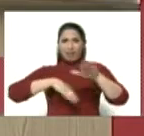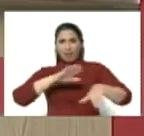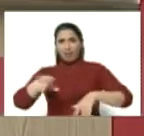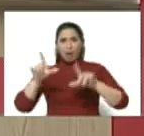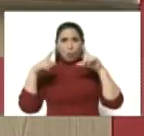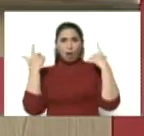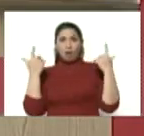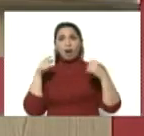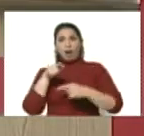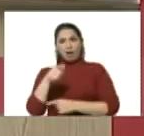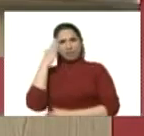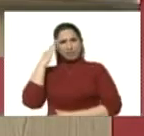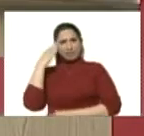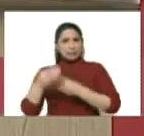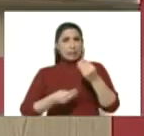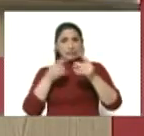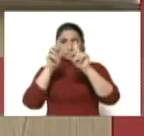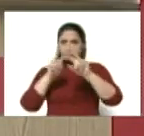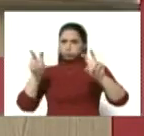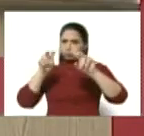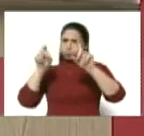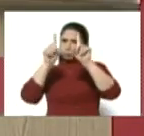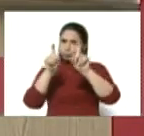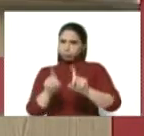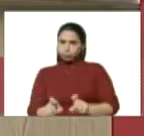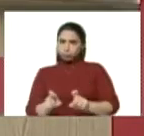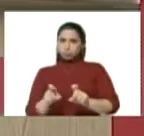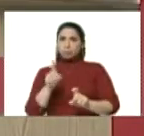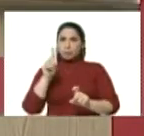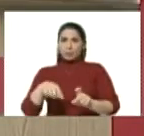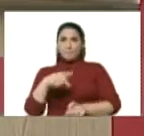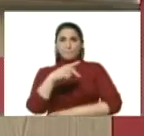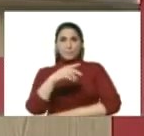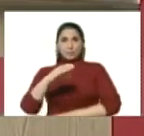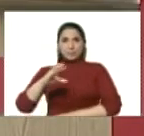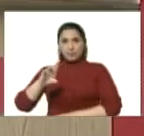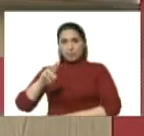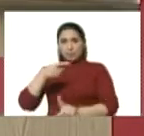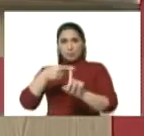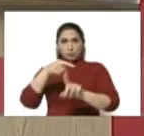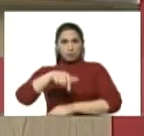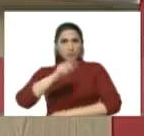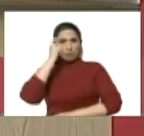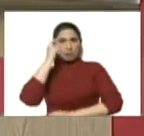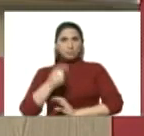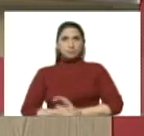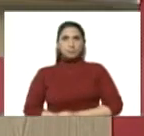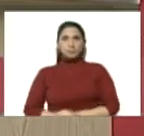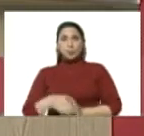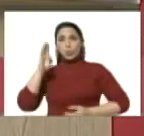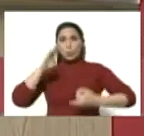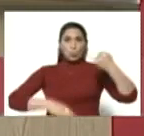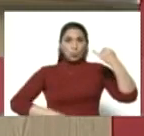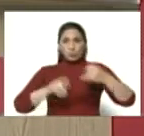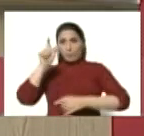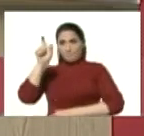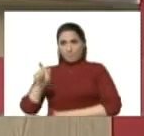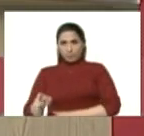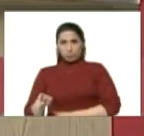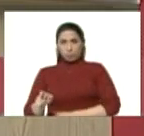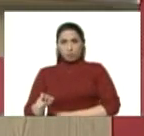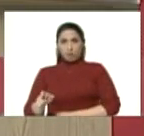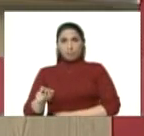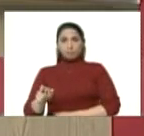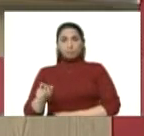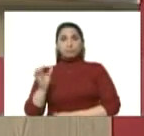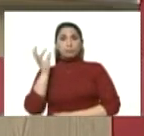saben, se les hace el despistaje y la prueba molecular salió positiva el día de hoy. El último caso es una